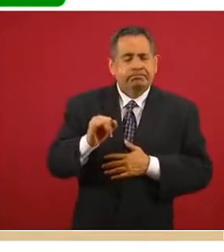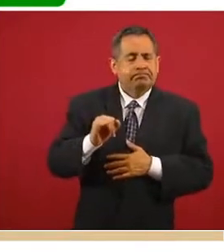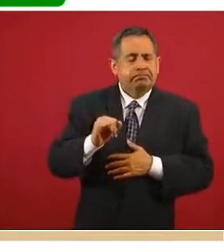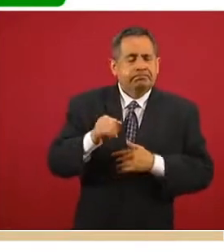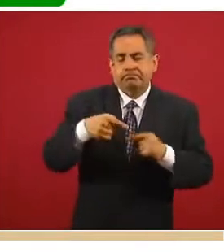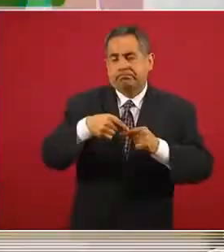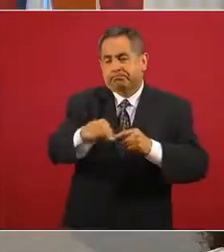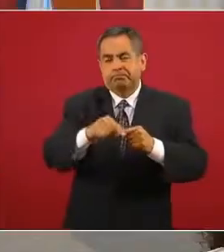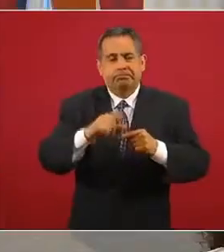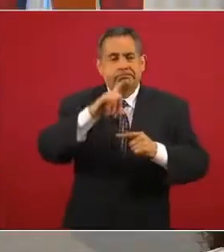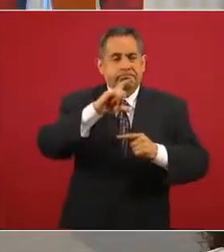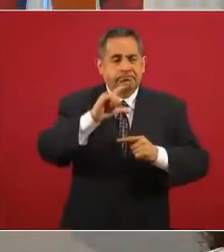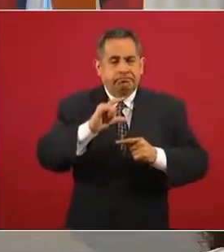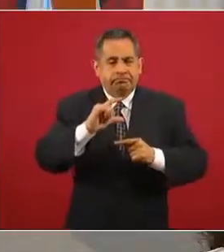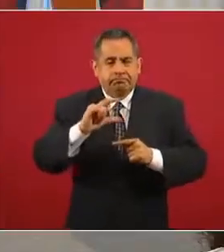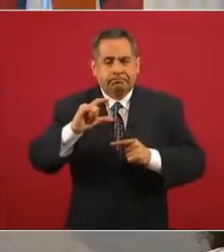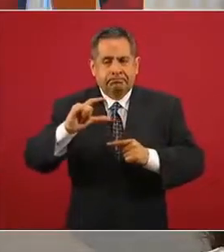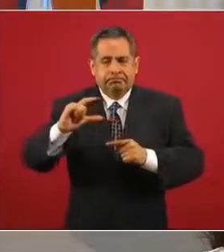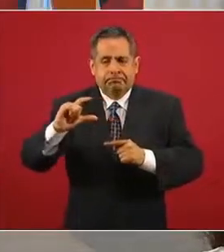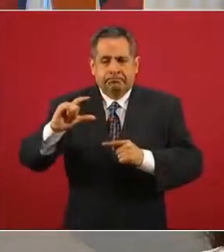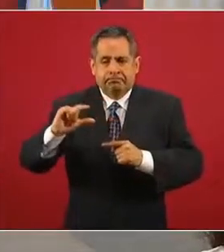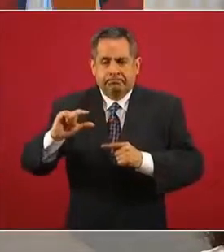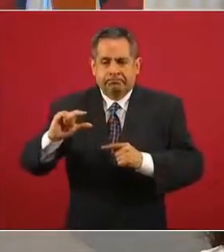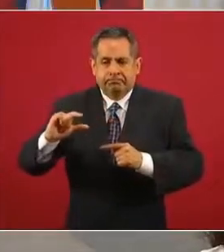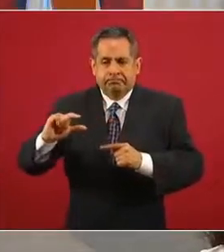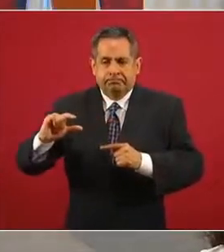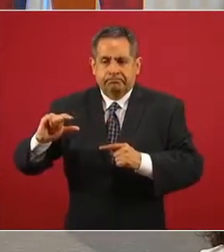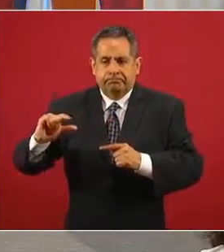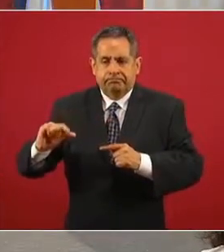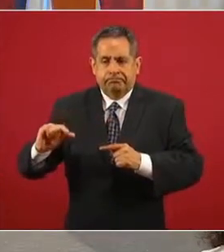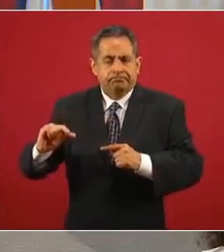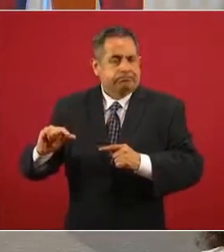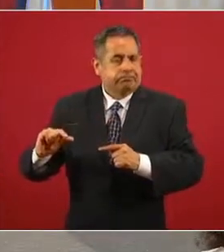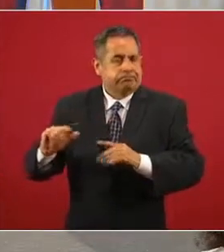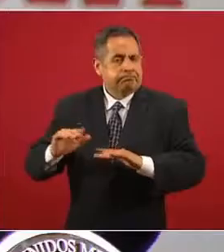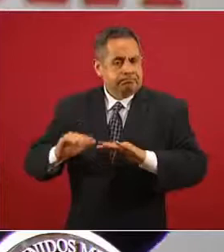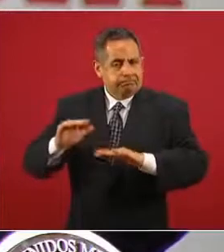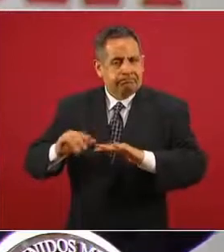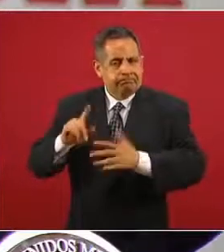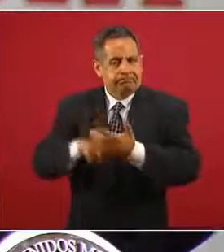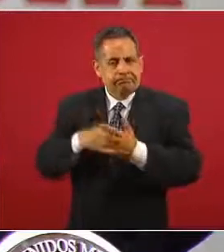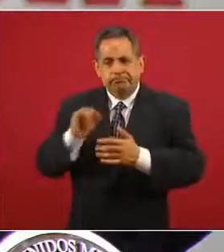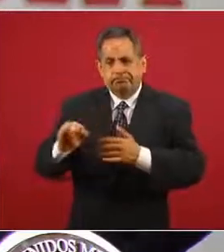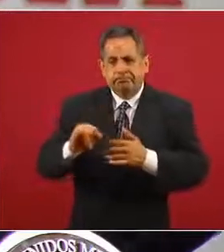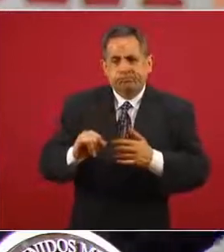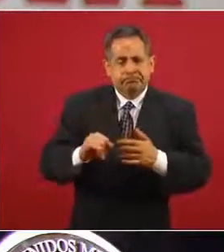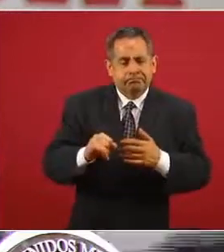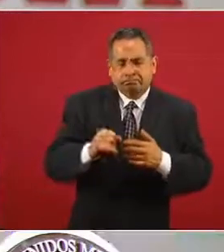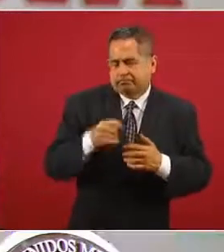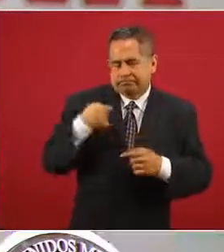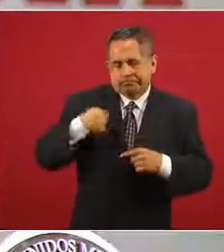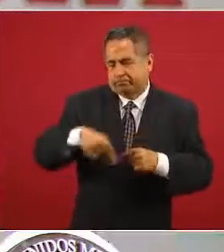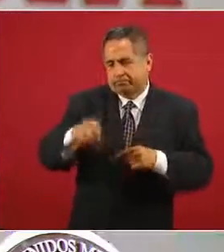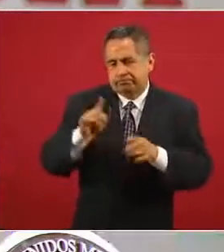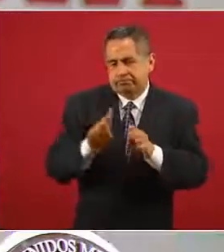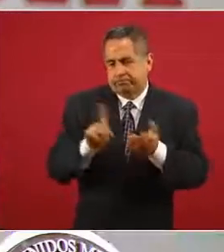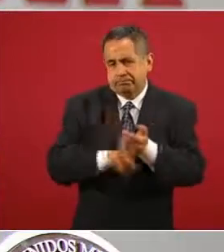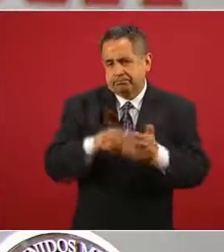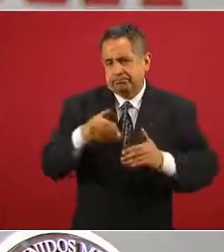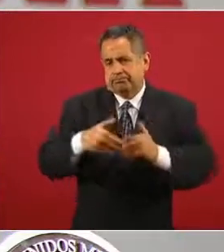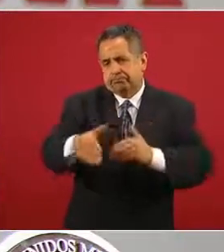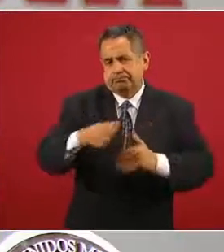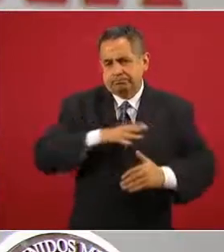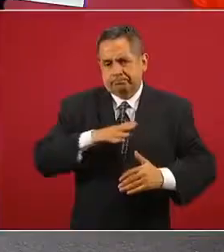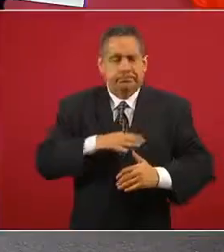lo veremos en las curvas estatales, en donde por momentos baja, luego se estanca, luego sigue bajando.